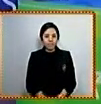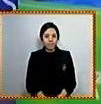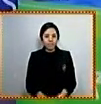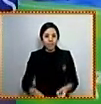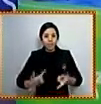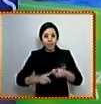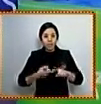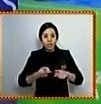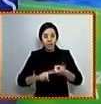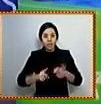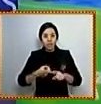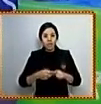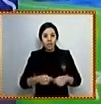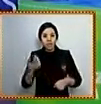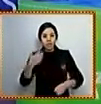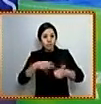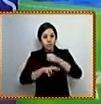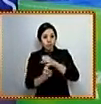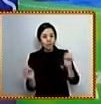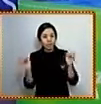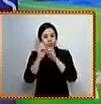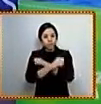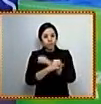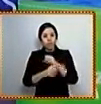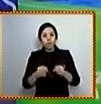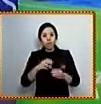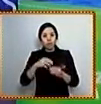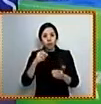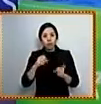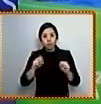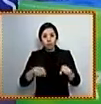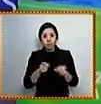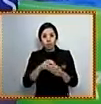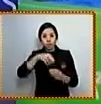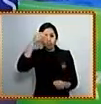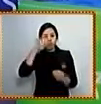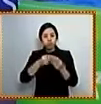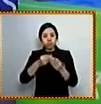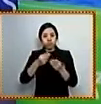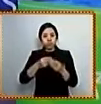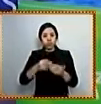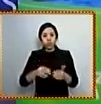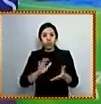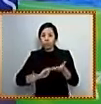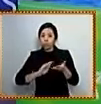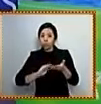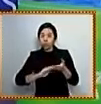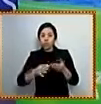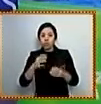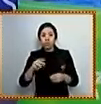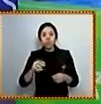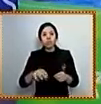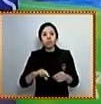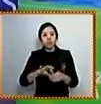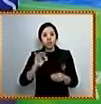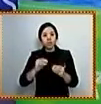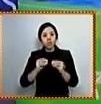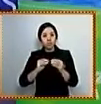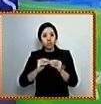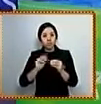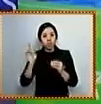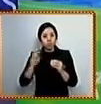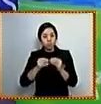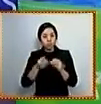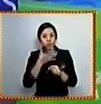Amigos, ¿sabías que con premiados Mix puedes multiplicar hasta 100,000 veces lo que invertiste escogiendo tus dos números favoritos? Ahora vamos a conocer los